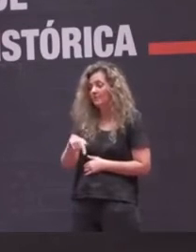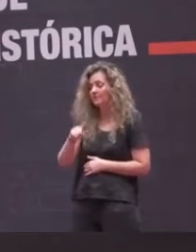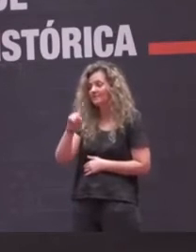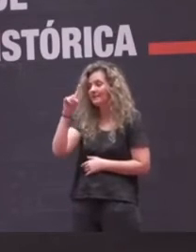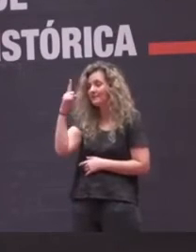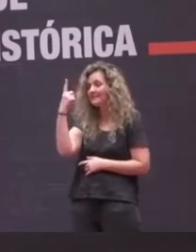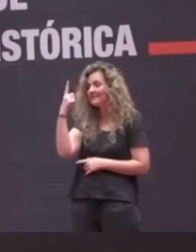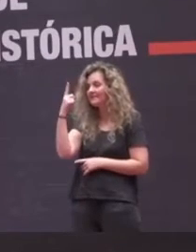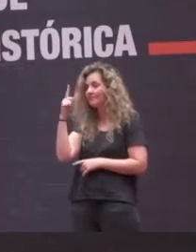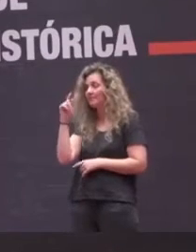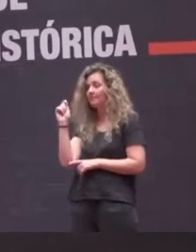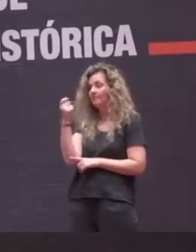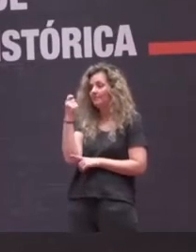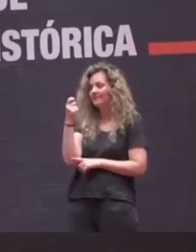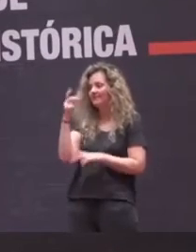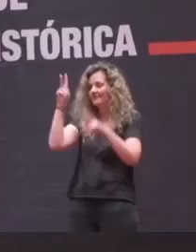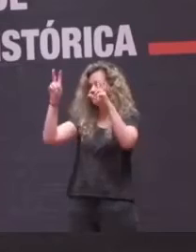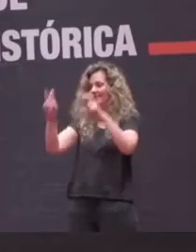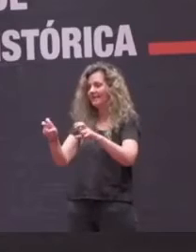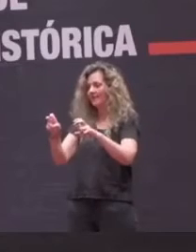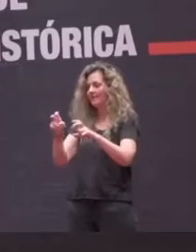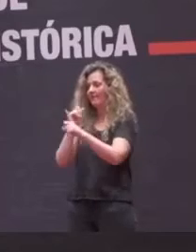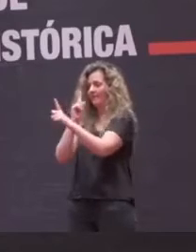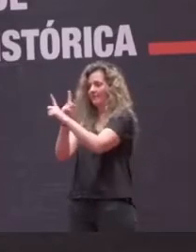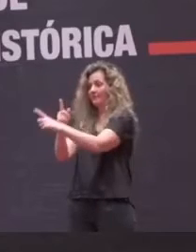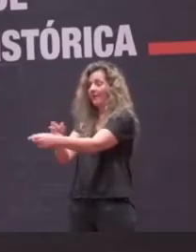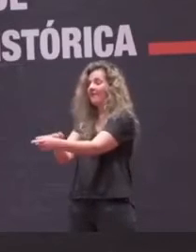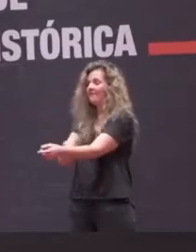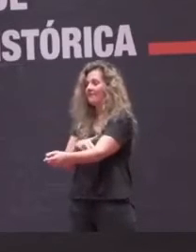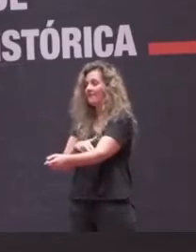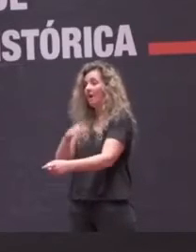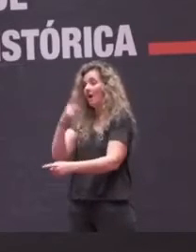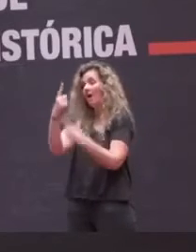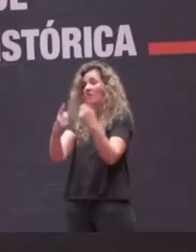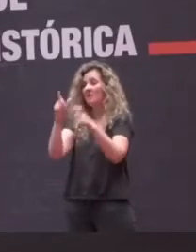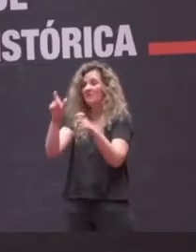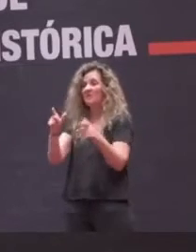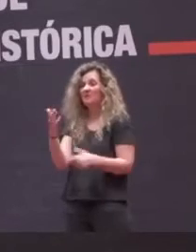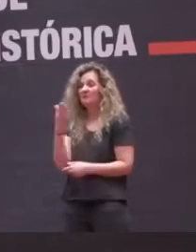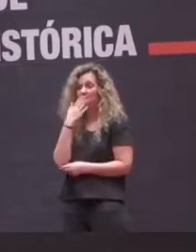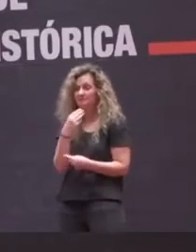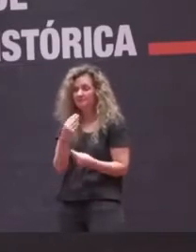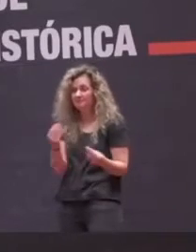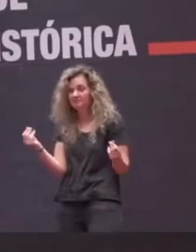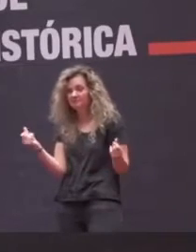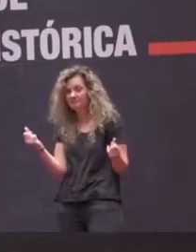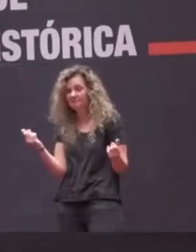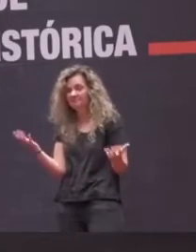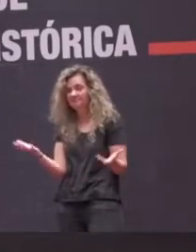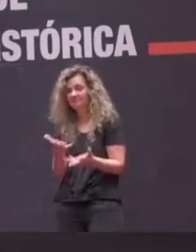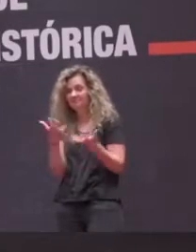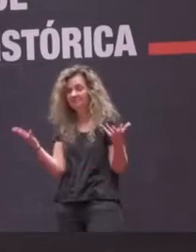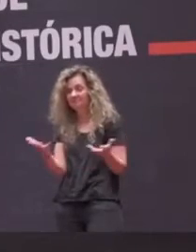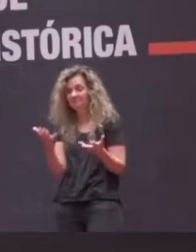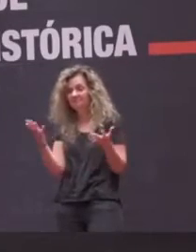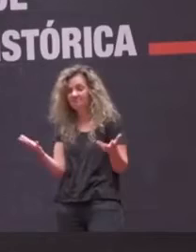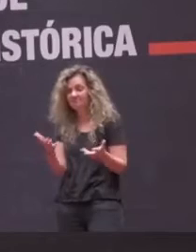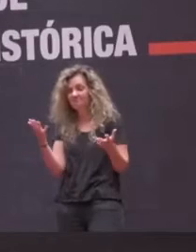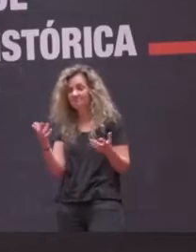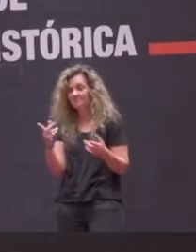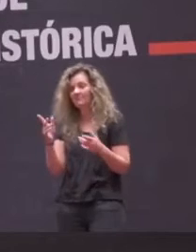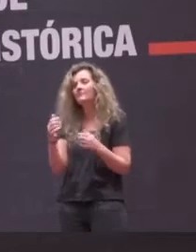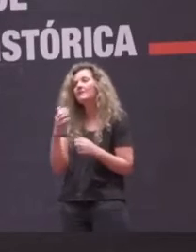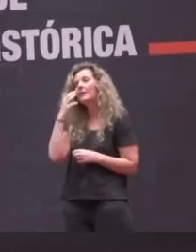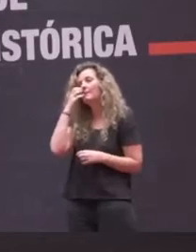victoria sobre o franquismo, que para algunhas persoas lle pode resultar pois pequena, ridícula, se a brutalidade